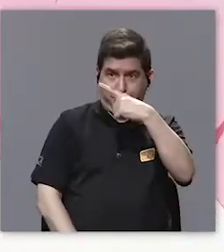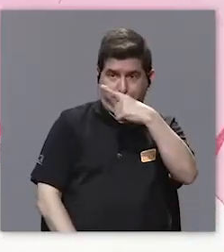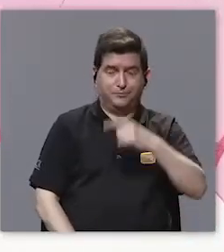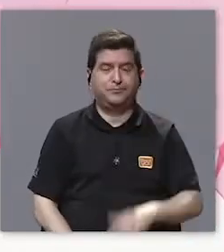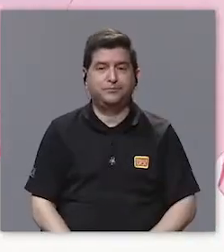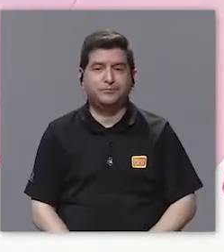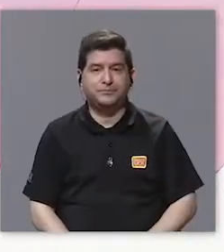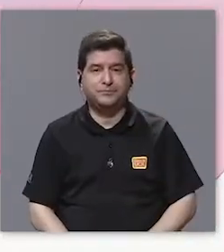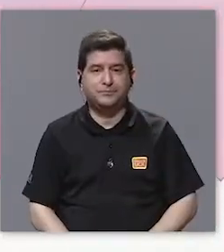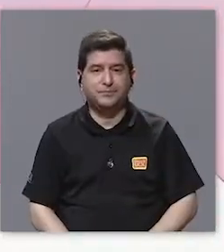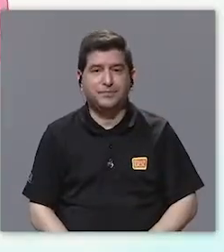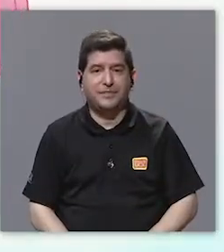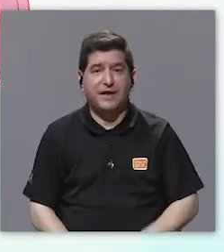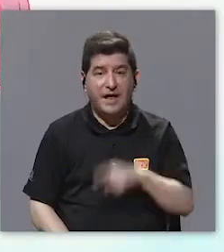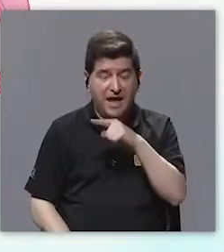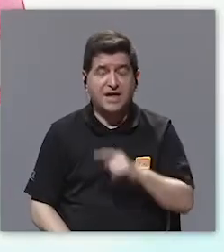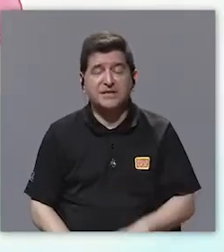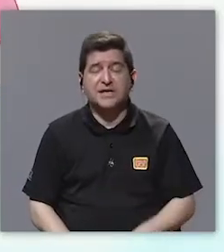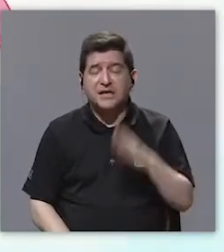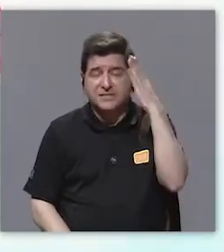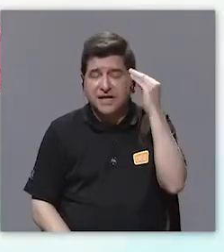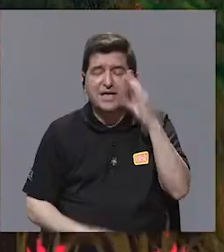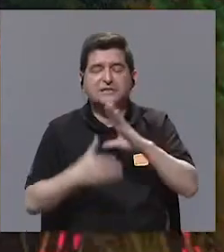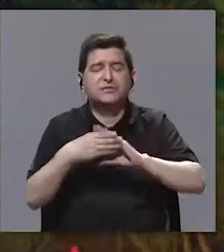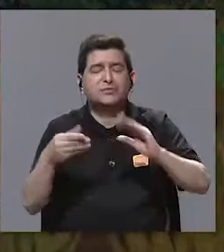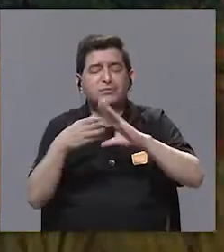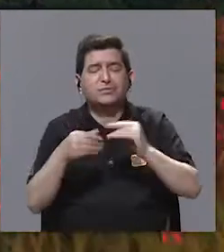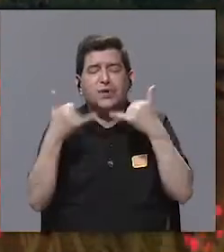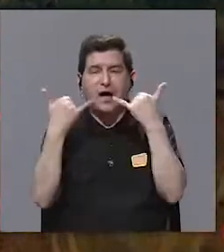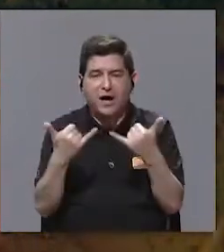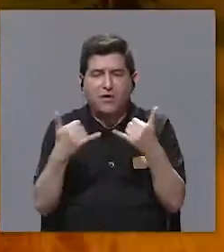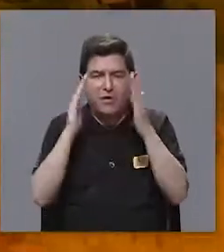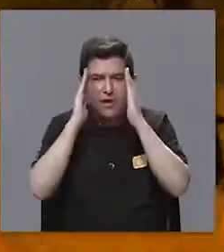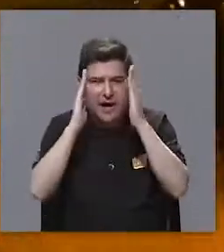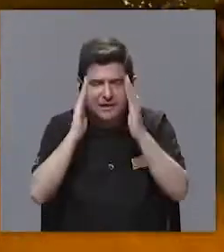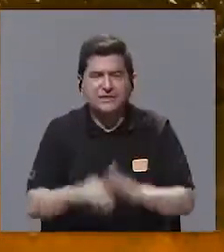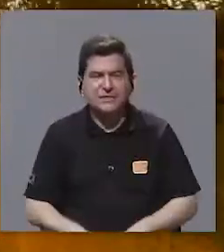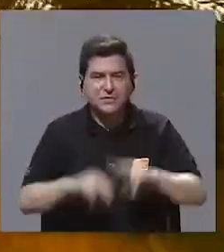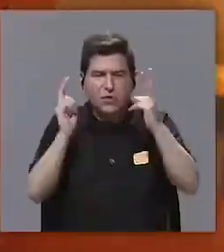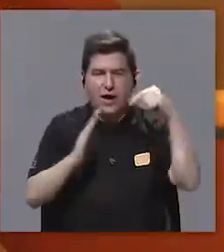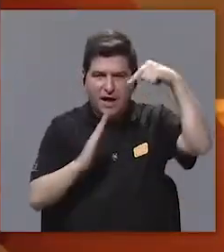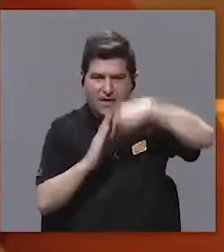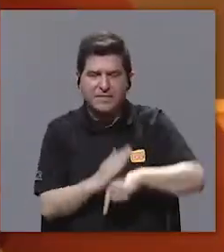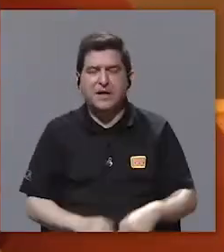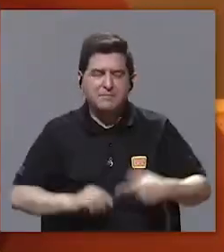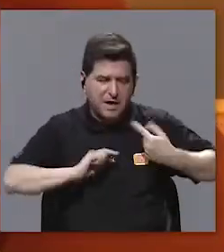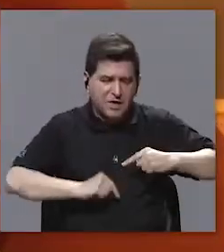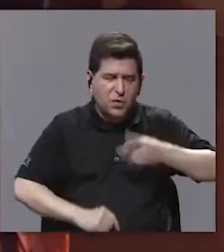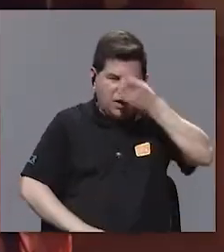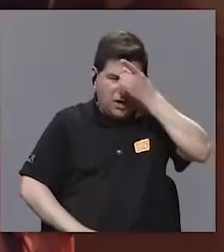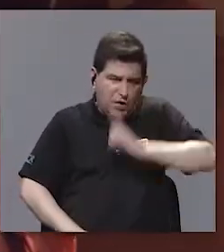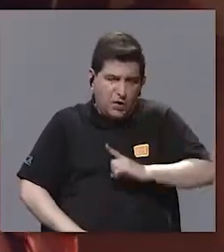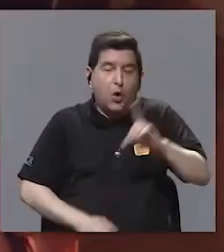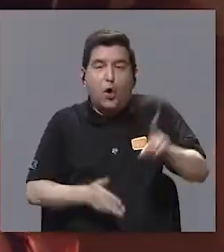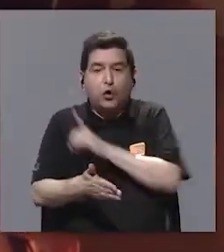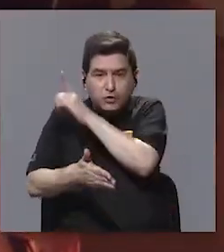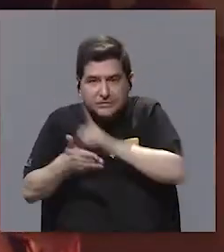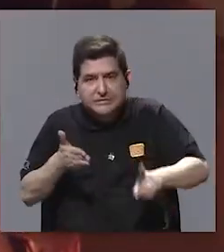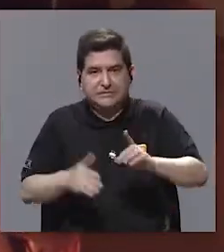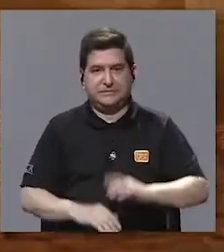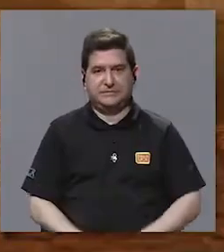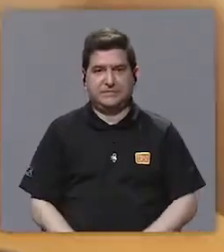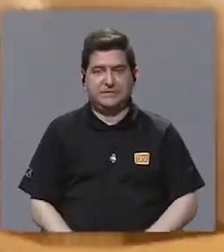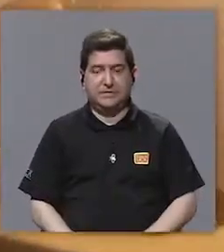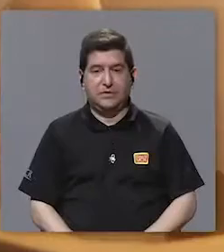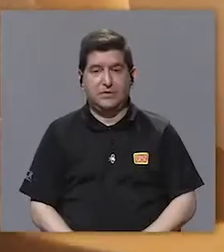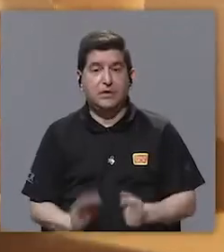fair watch o life is strange son experiencias narrativas que abordan temas profundos como el duelo la depresión o la discriminación